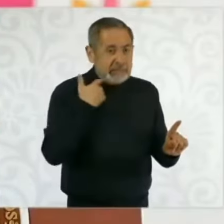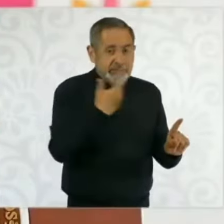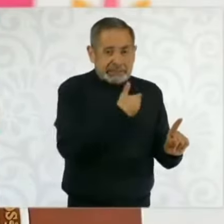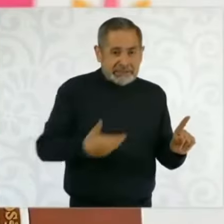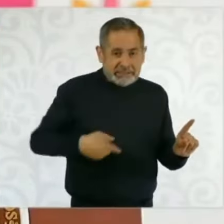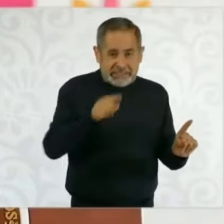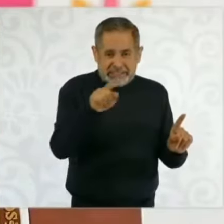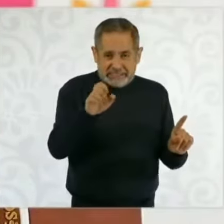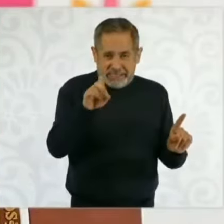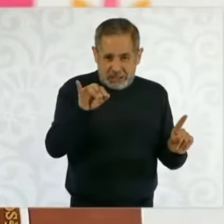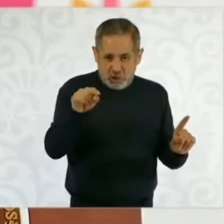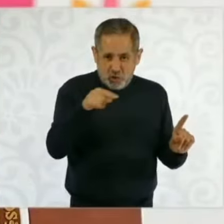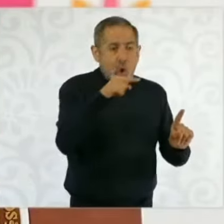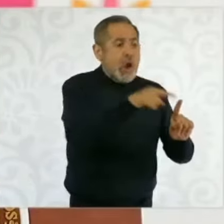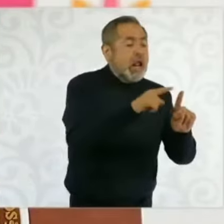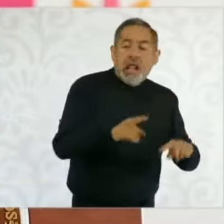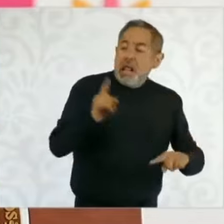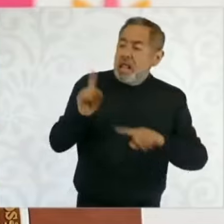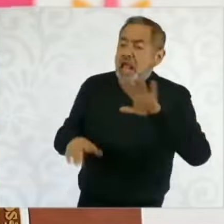quita a todos los